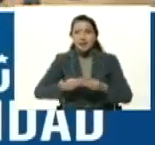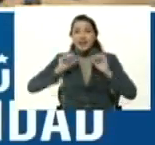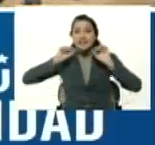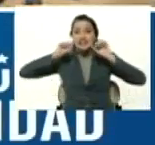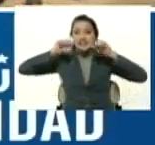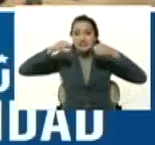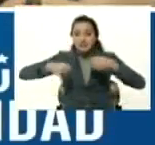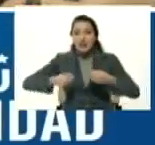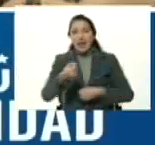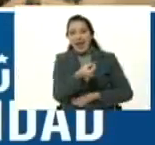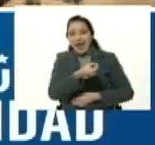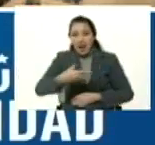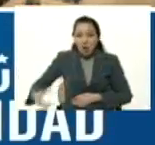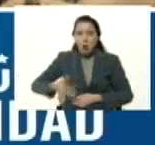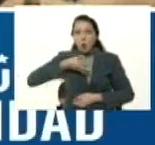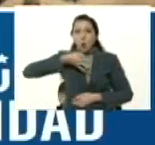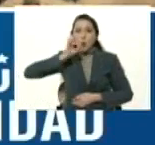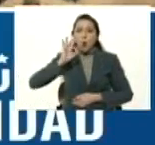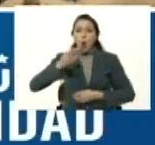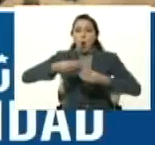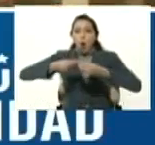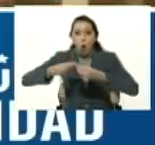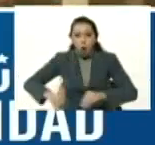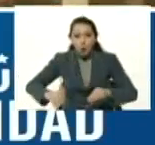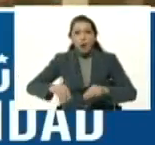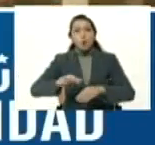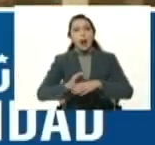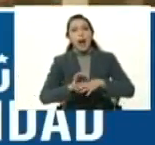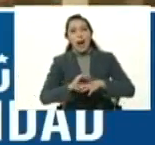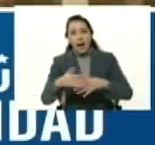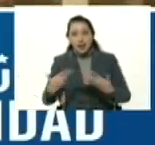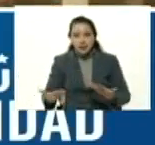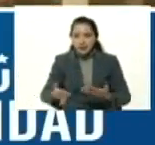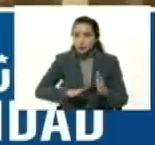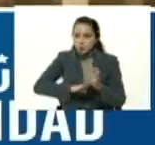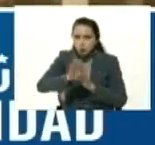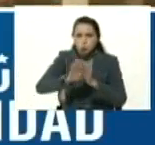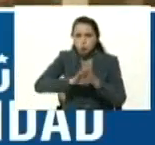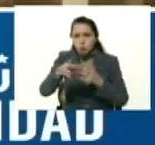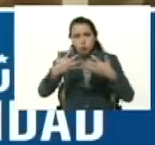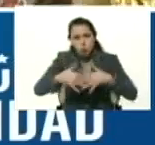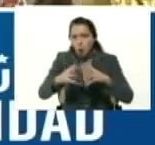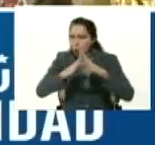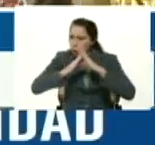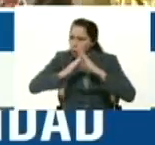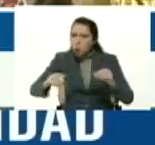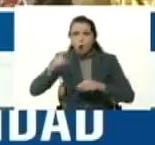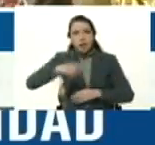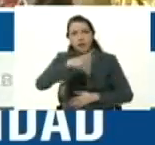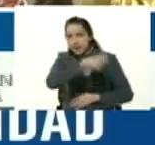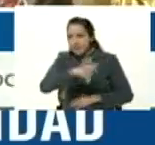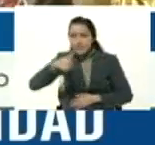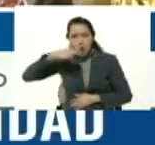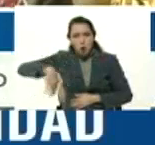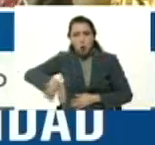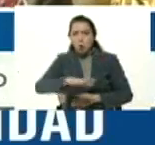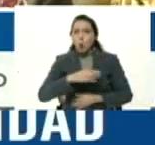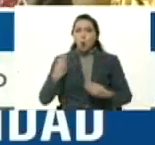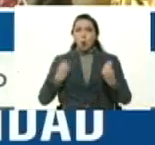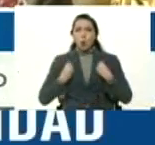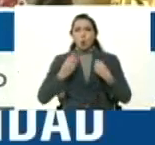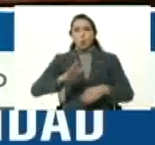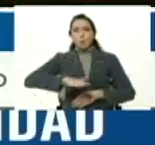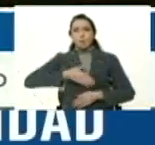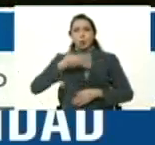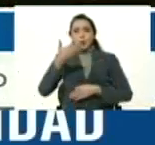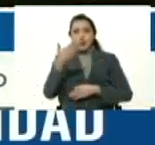el arroz, el café, los huevos, la carne, la economía que produce todo lo que necesitamos para vivir, para